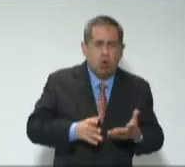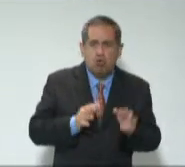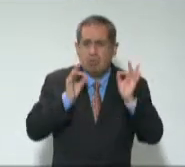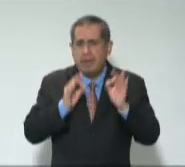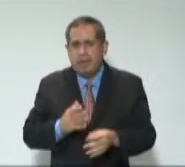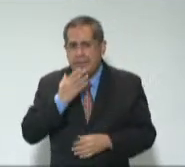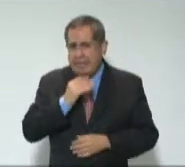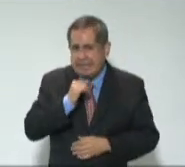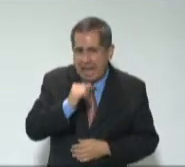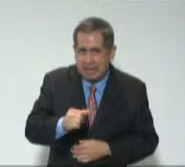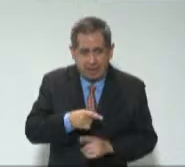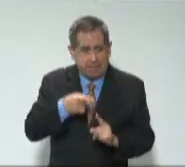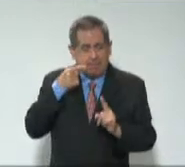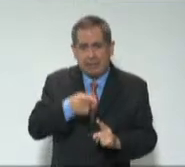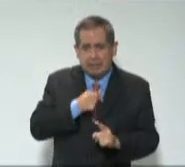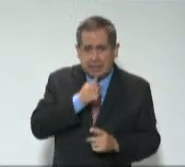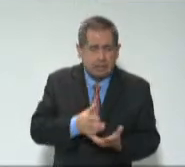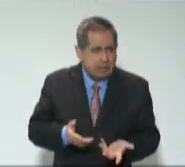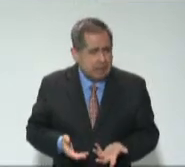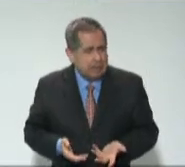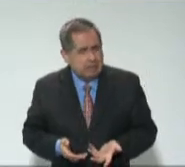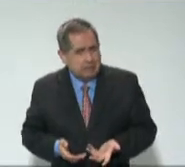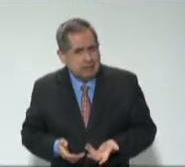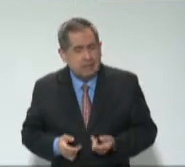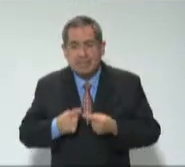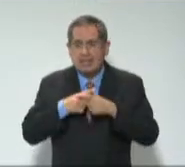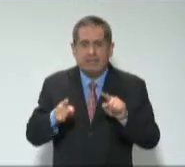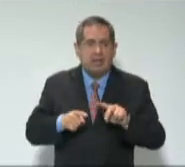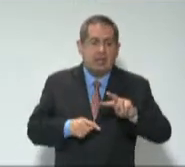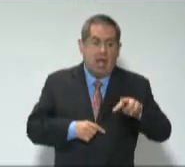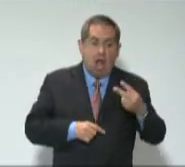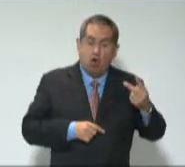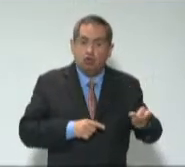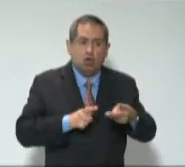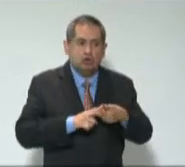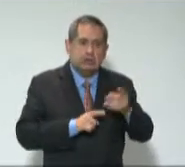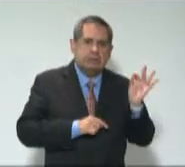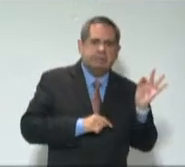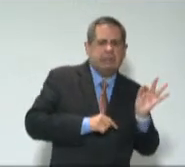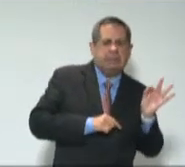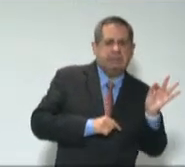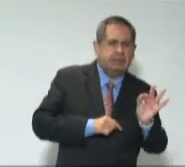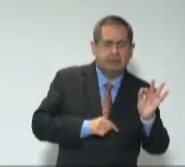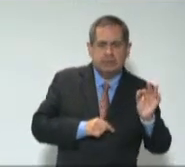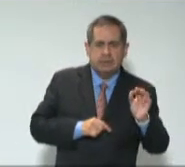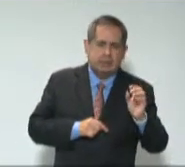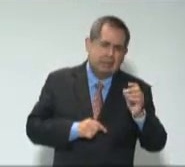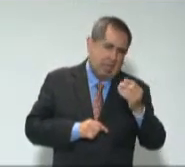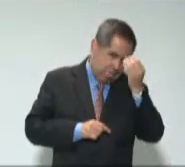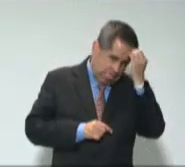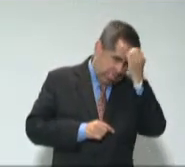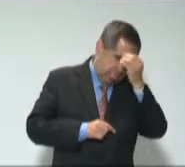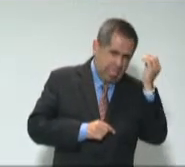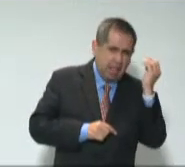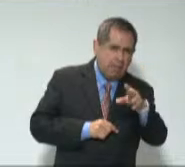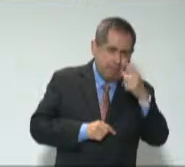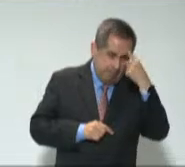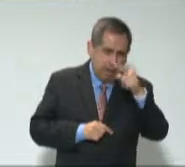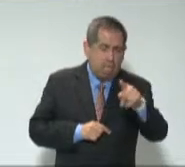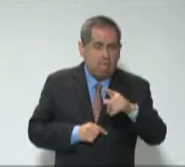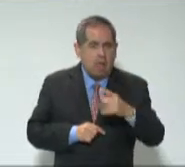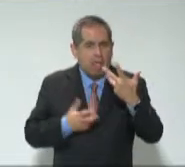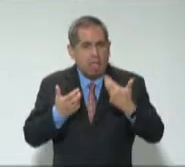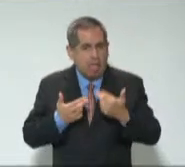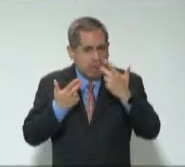pero no tiene un propósito lesivo este de hacer daño y ese es la llamada desinformación Entonces